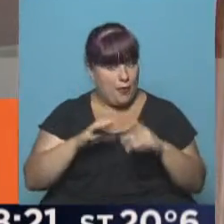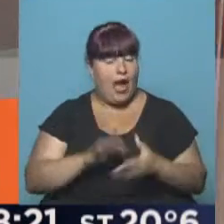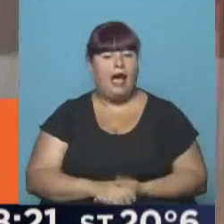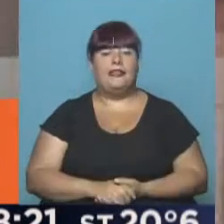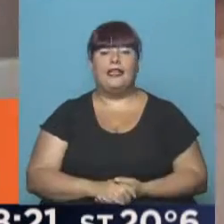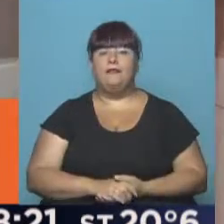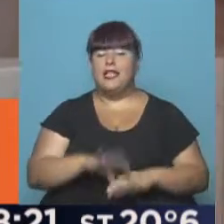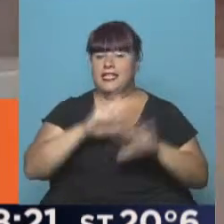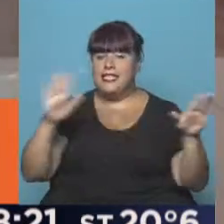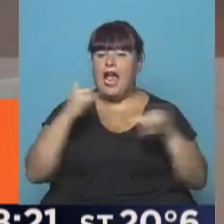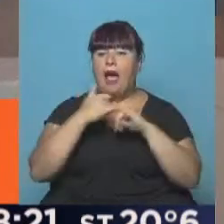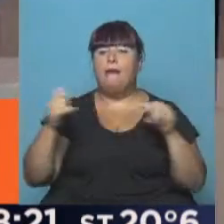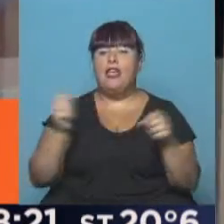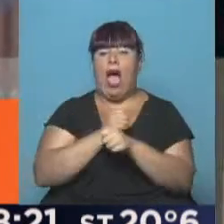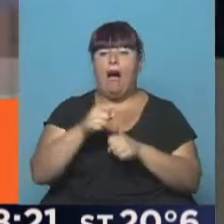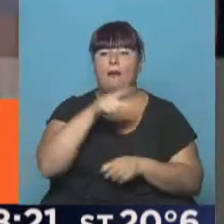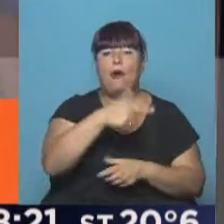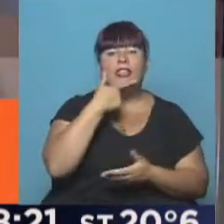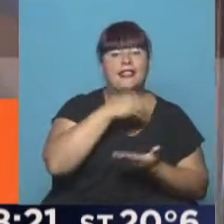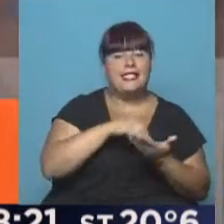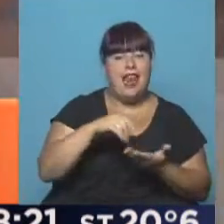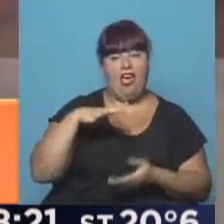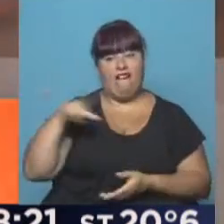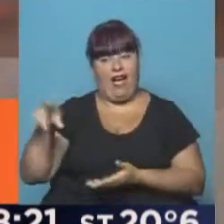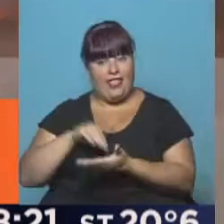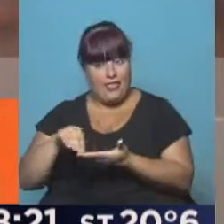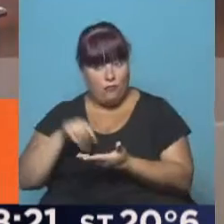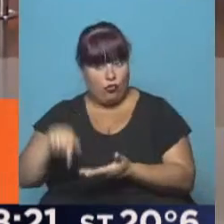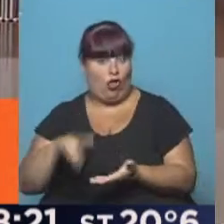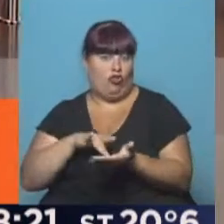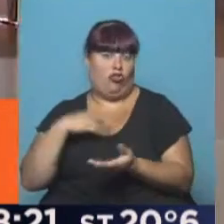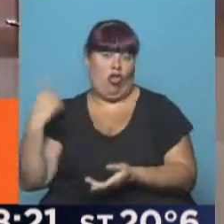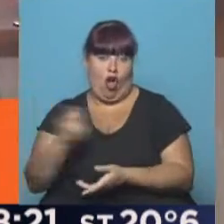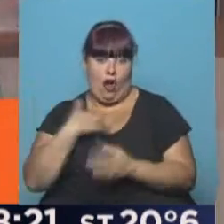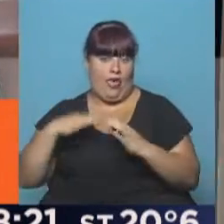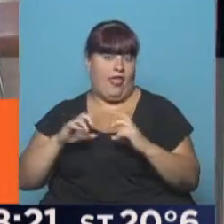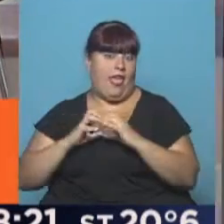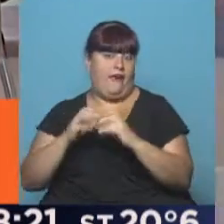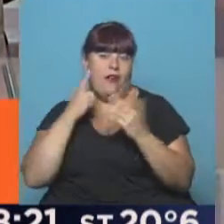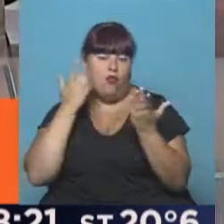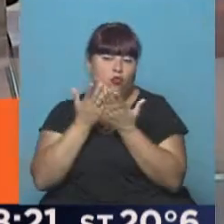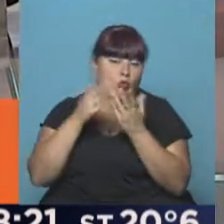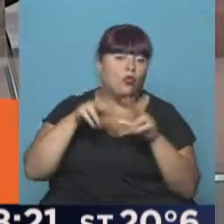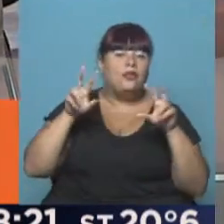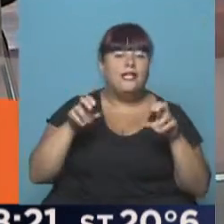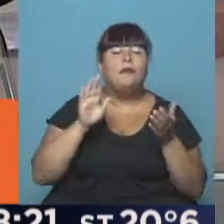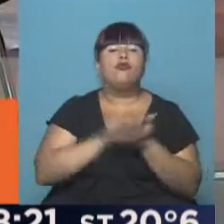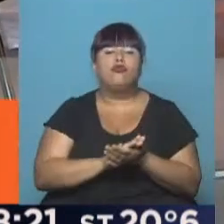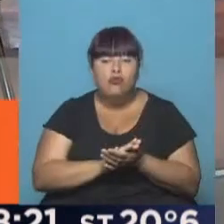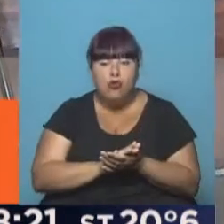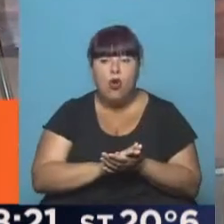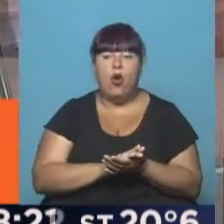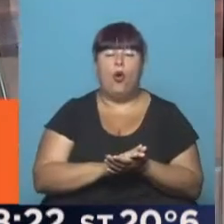ya tiene media sanción en el senado bueno y ahora nos tocará a nosotros charlar de estas cuestiones que tienen que ver